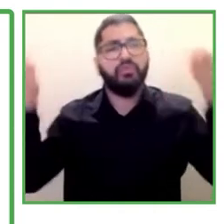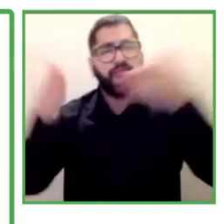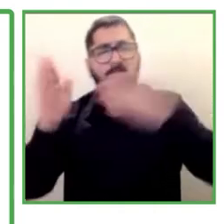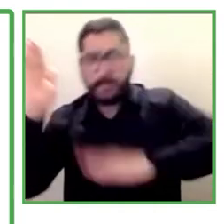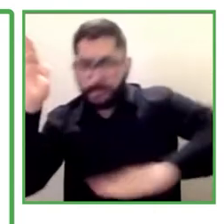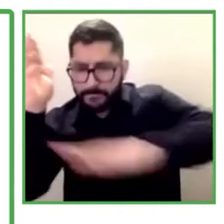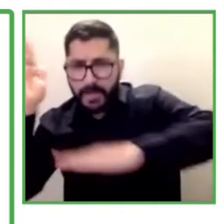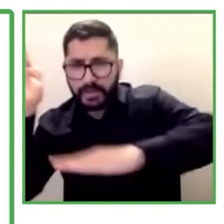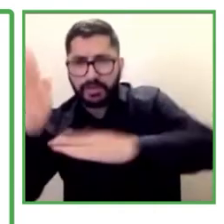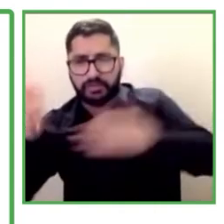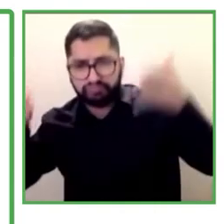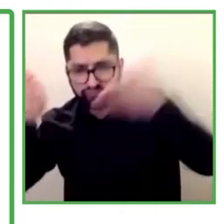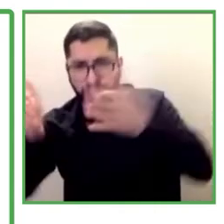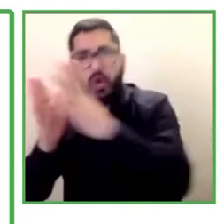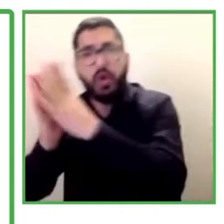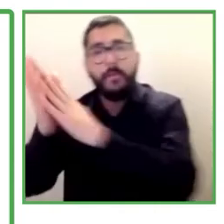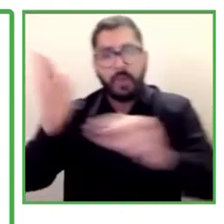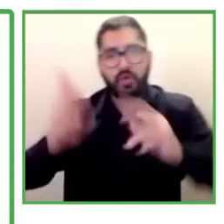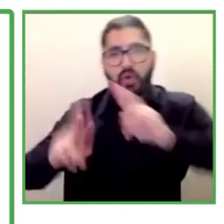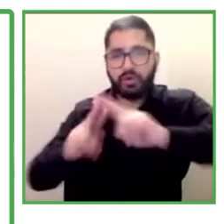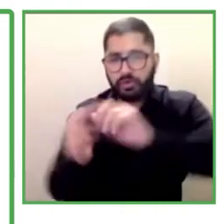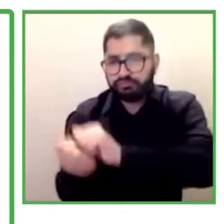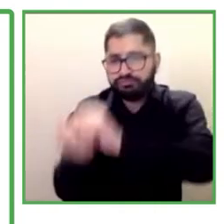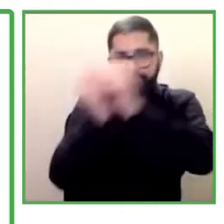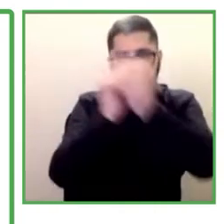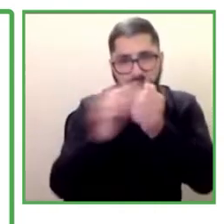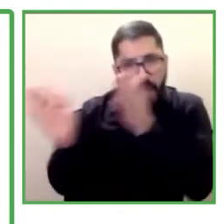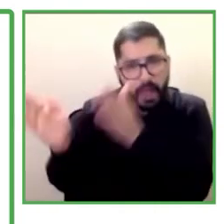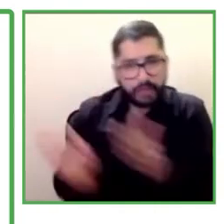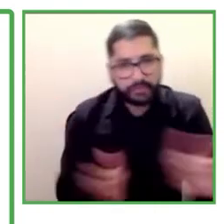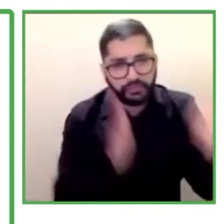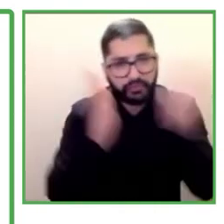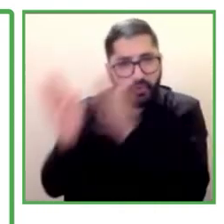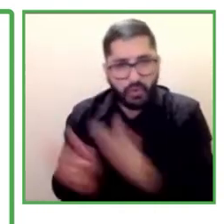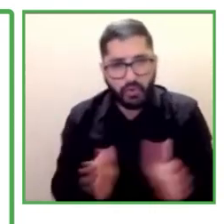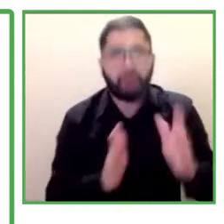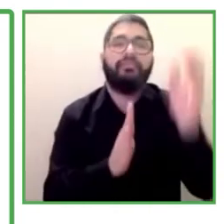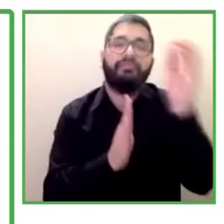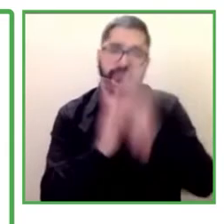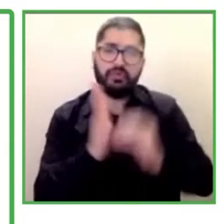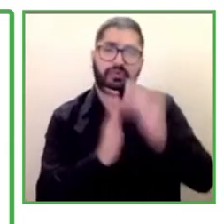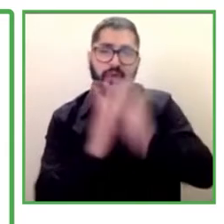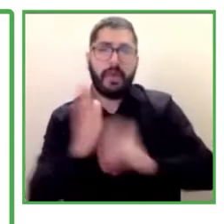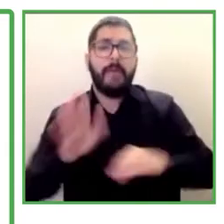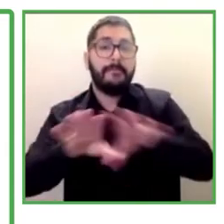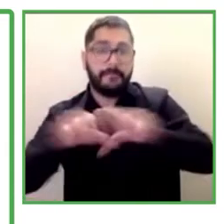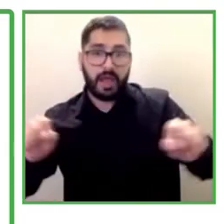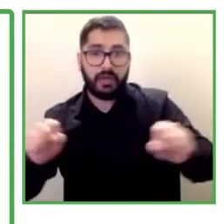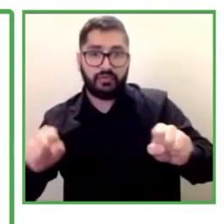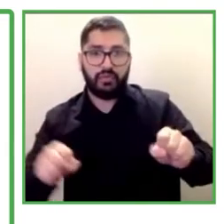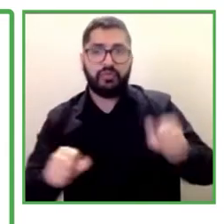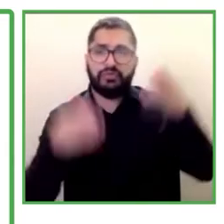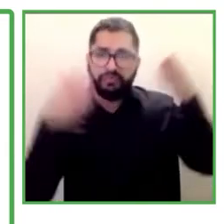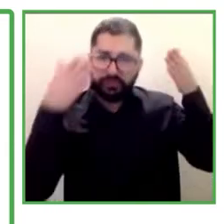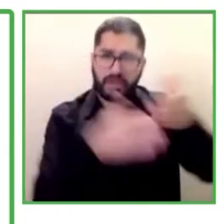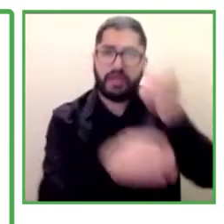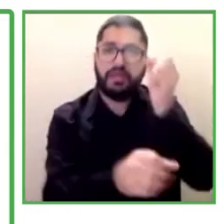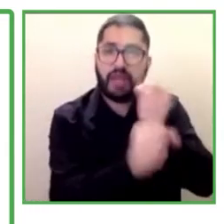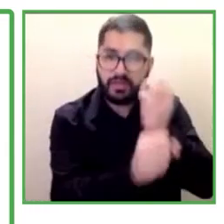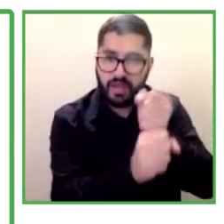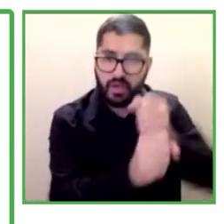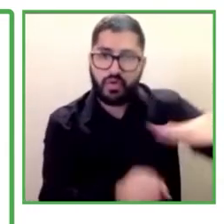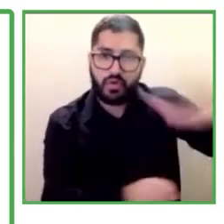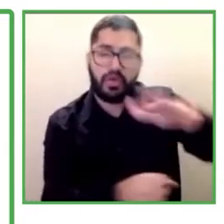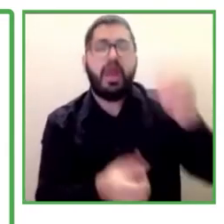empleo inclusivo para población vulnerable que tiene nuestro país y el modelo de empleo con enfoque de cierre de brechas del